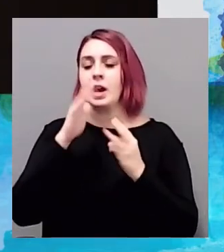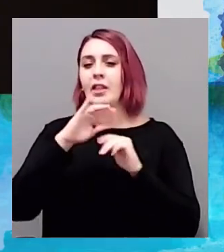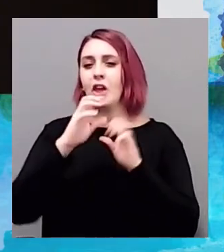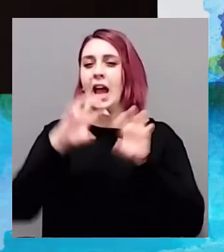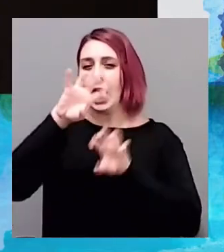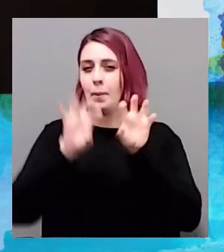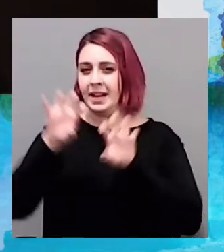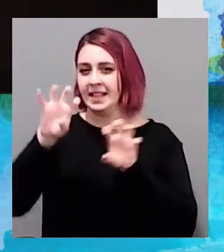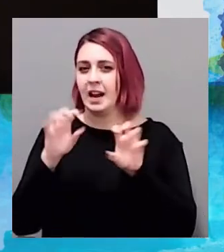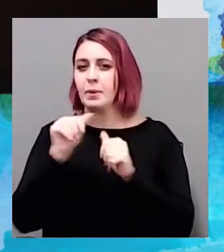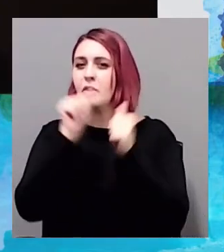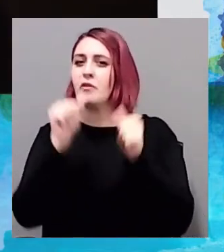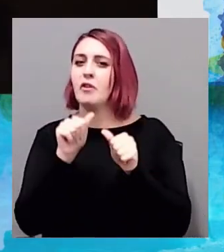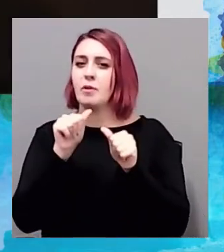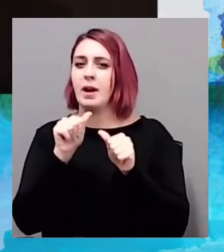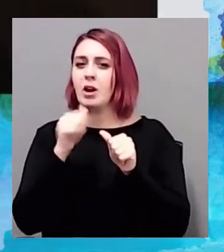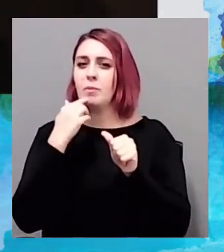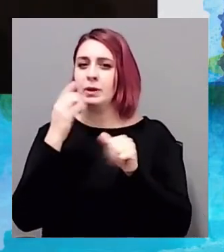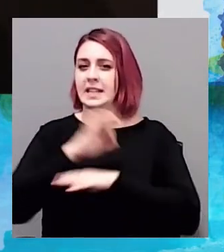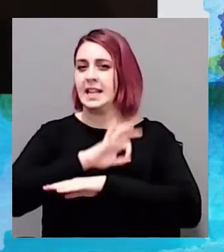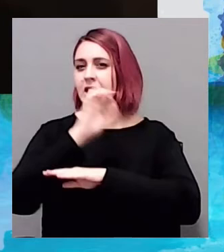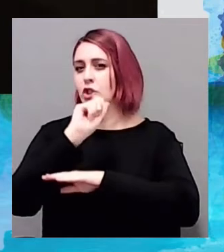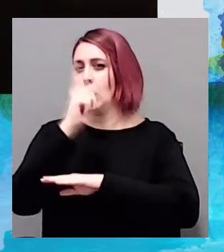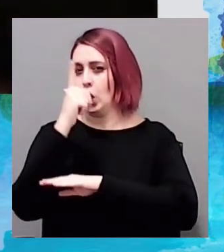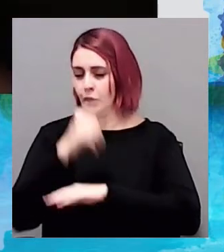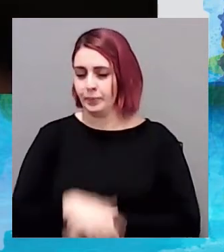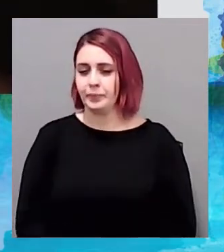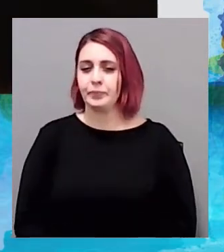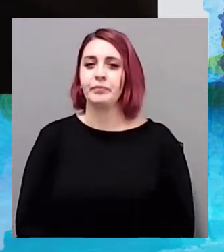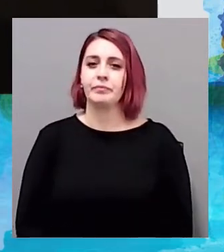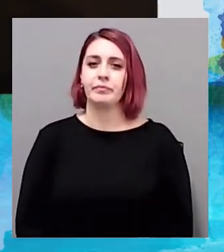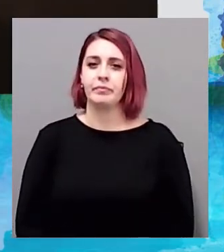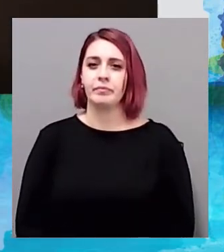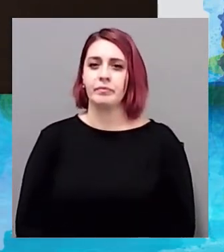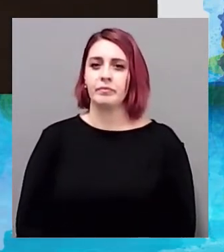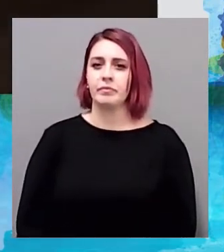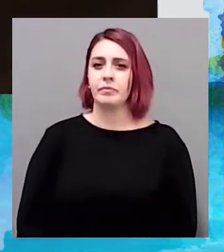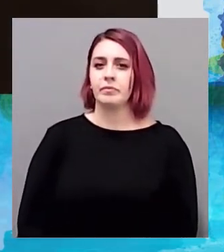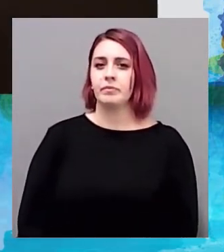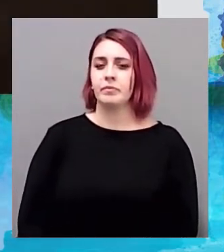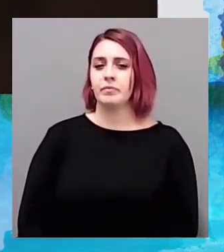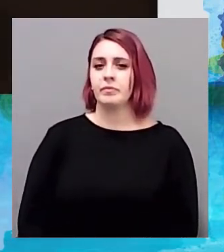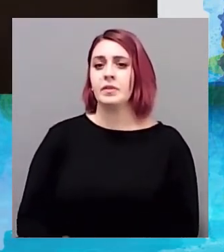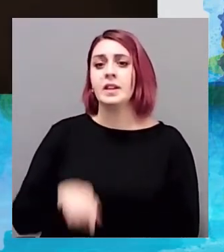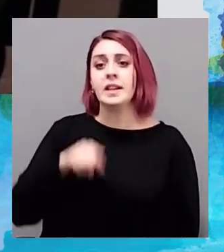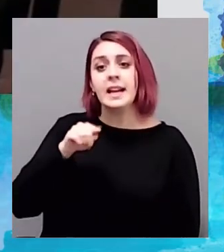forma como de estrella o de sol. Ah, sí, sí, sí. Mira qué bonita es. Aquí pone... Esto es una tapadera.